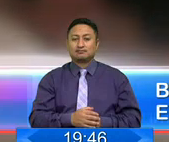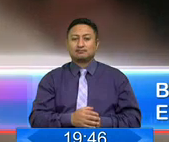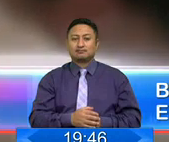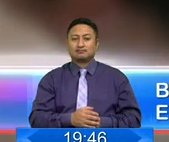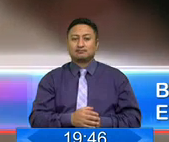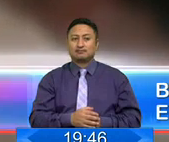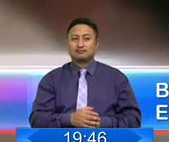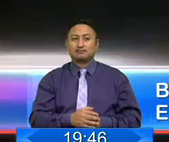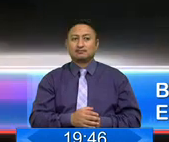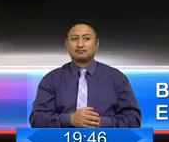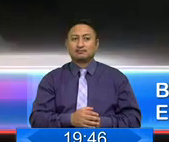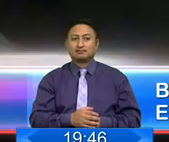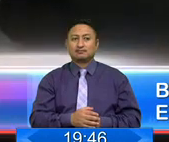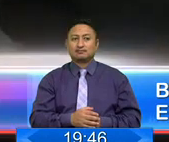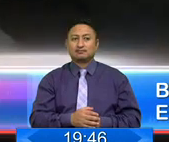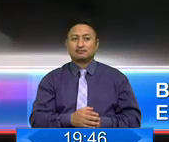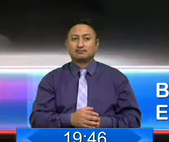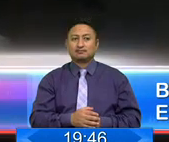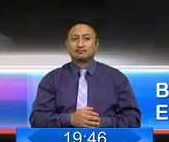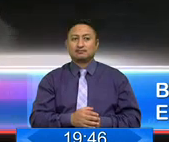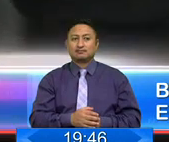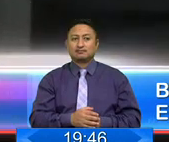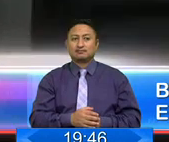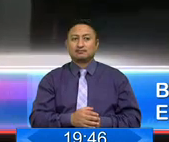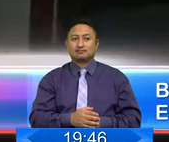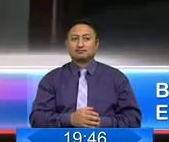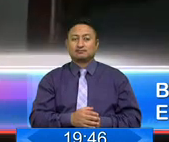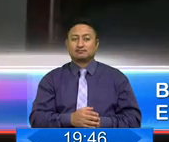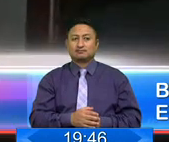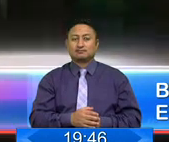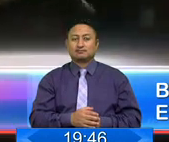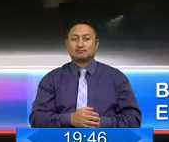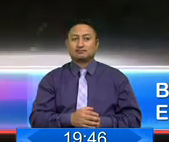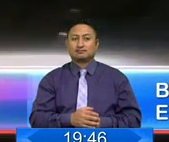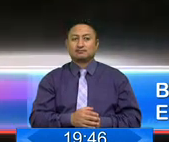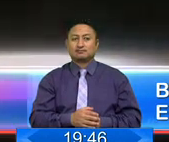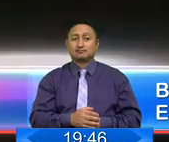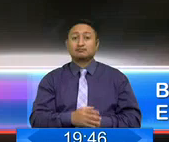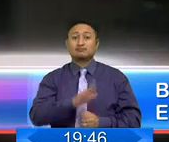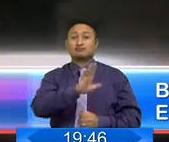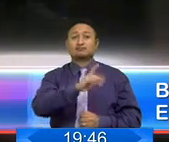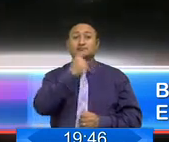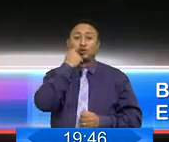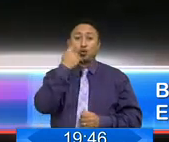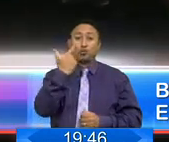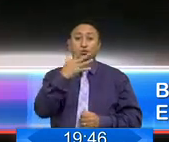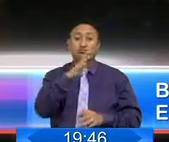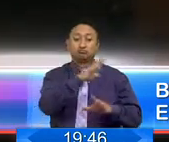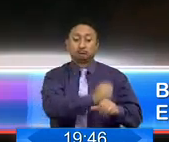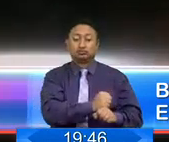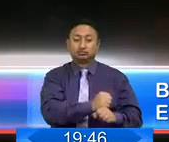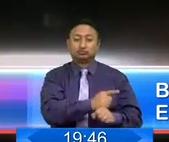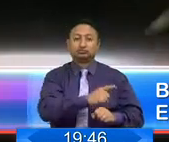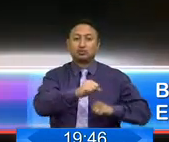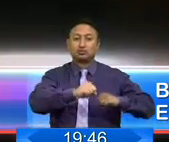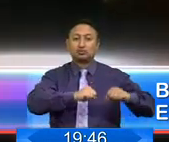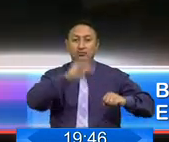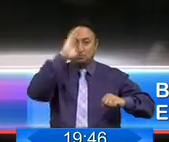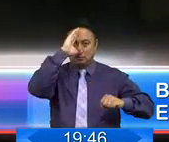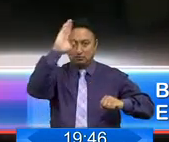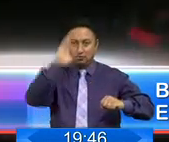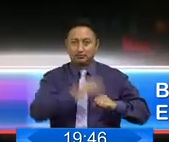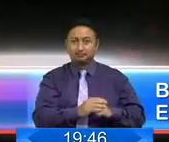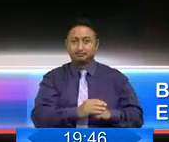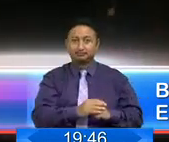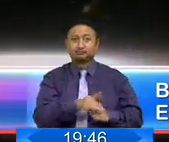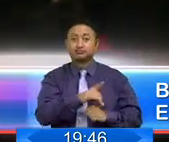ecuatoriano le va a ocasionar todo el patrocinio legal correspondiente. 5 hombres fueron arrestados durante un operativo policial que se